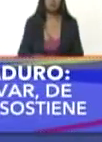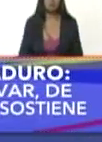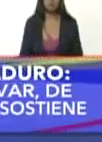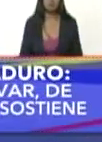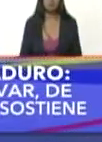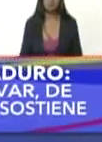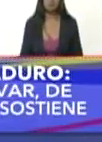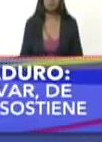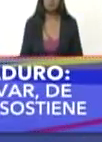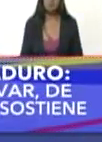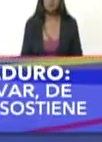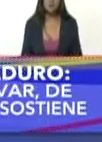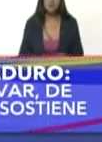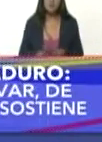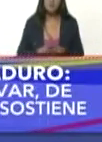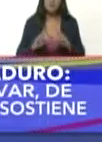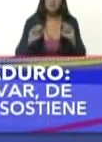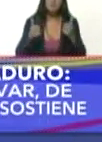Y la academia nació